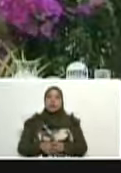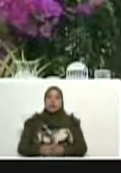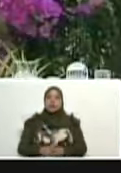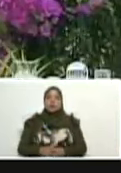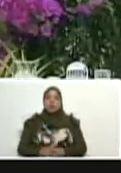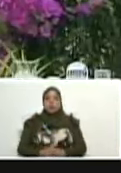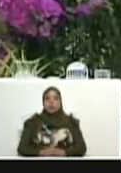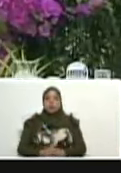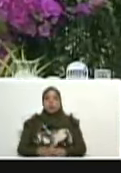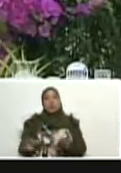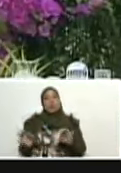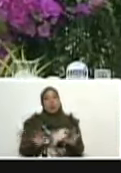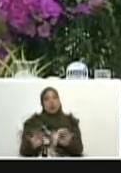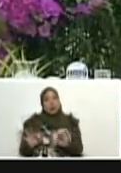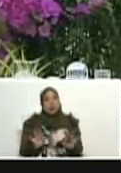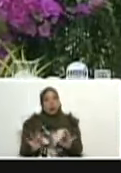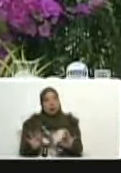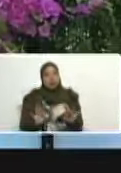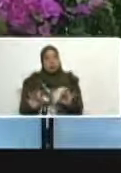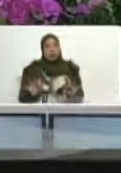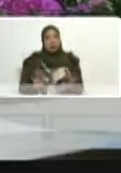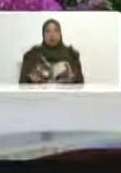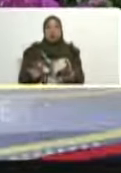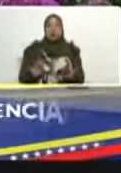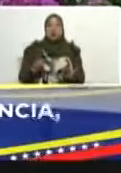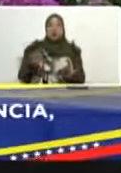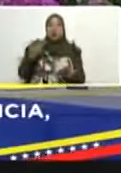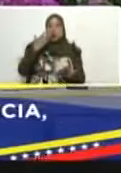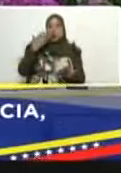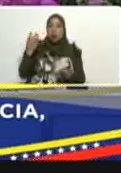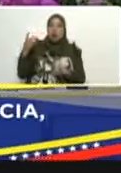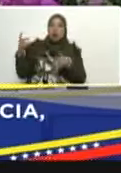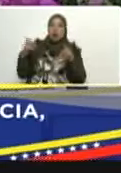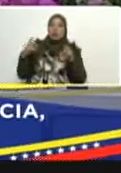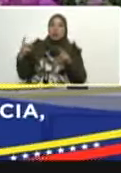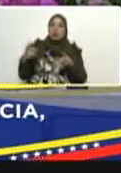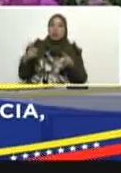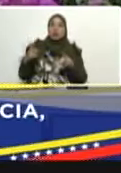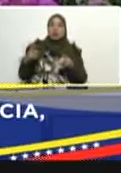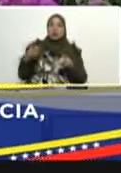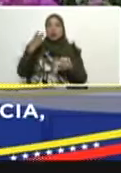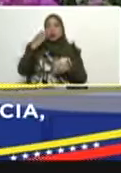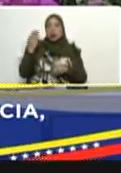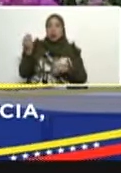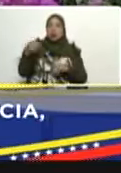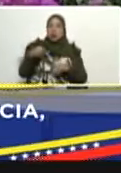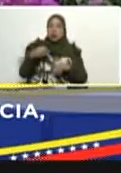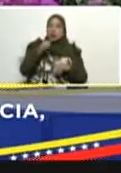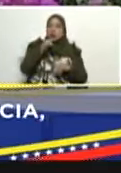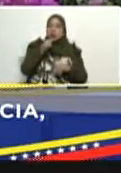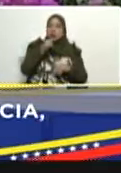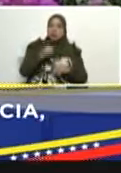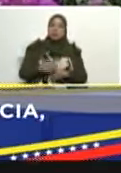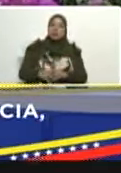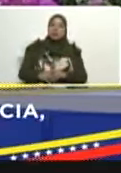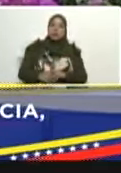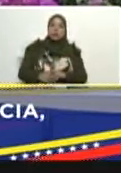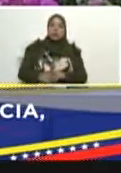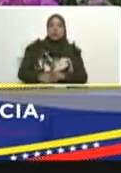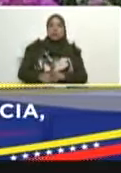Hemos estado preparándonos, creo que tenemos las imágenes, ¿verdad? ¿Tendrán las imágenes?